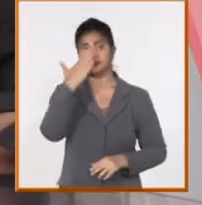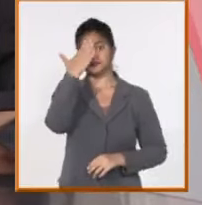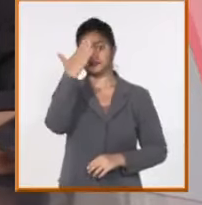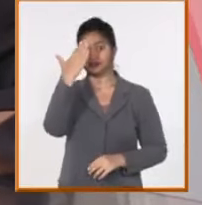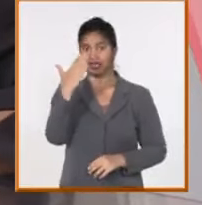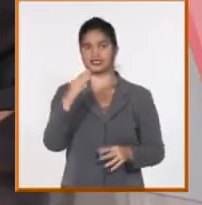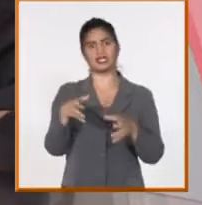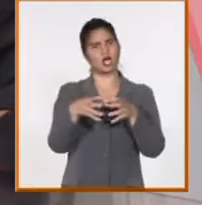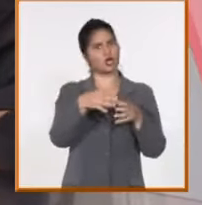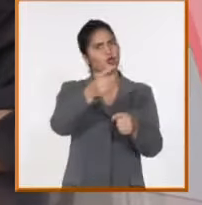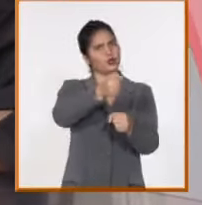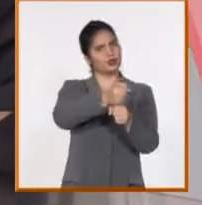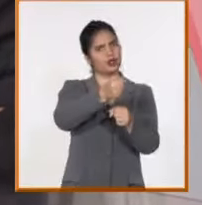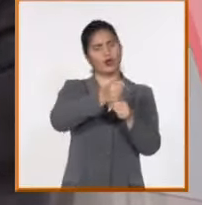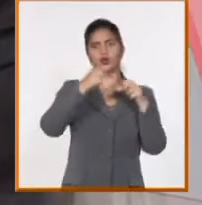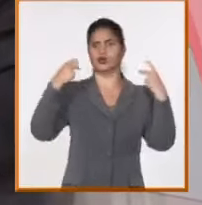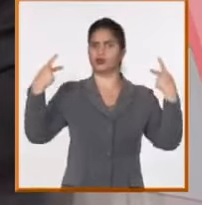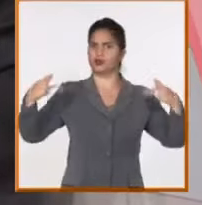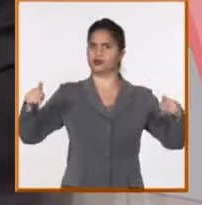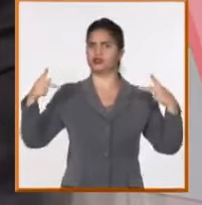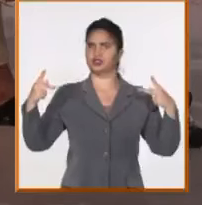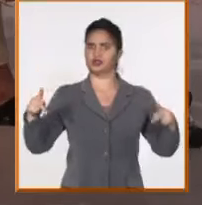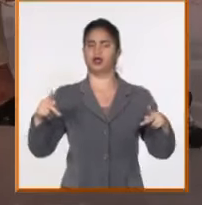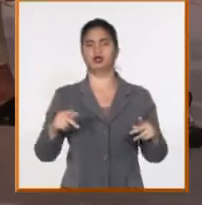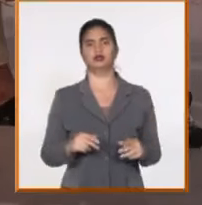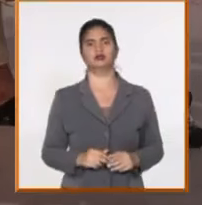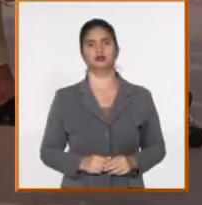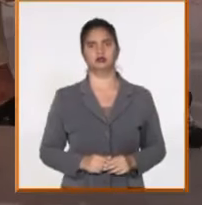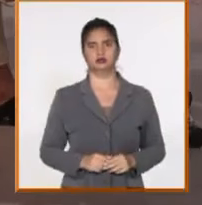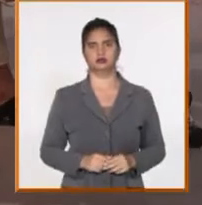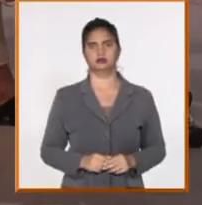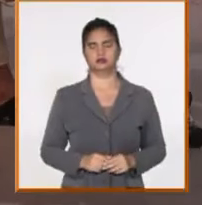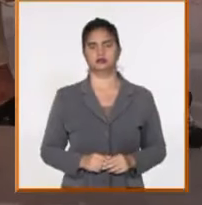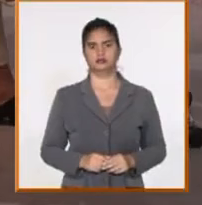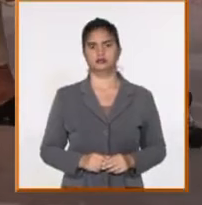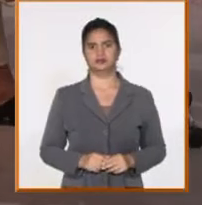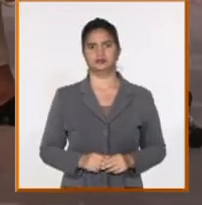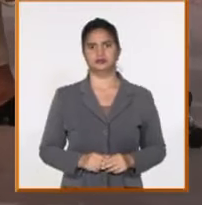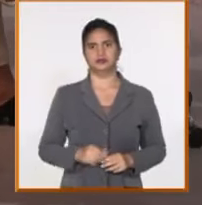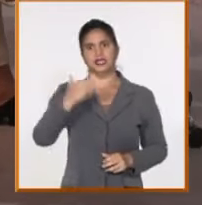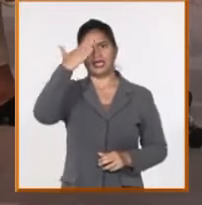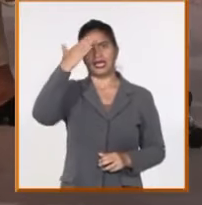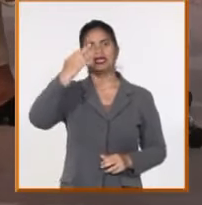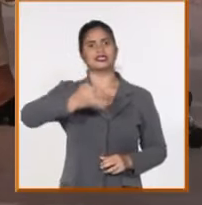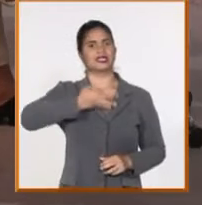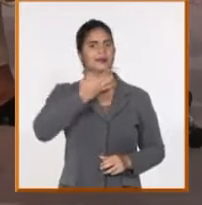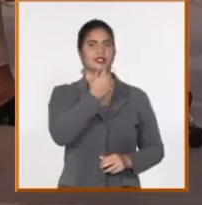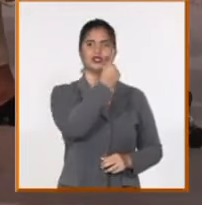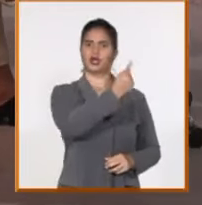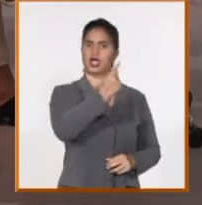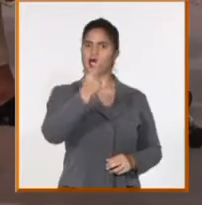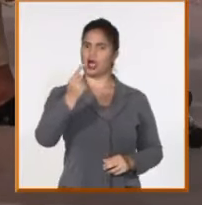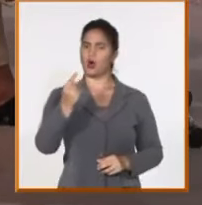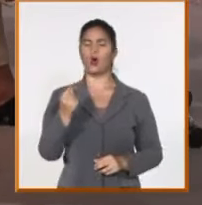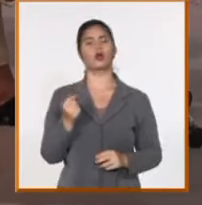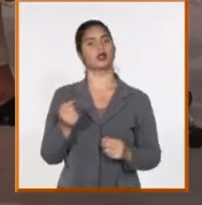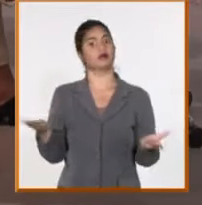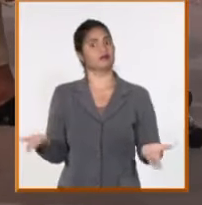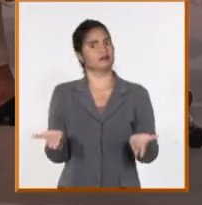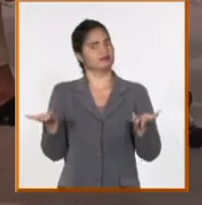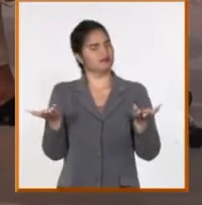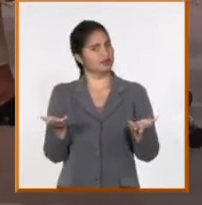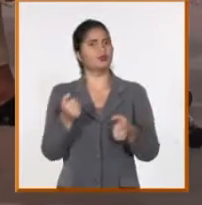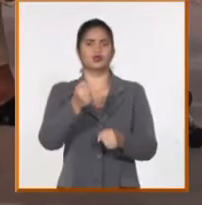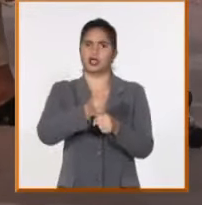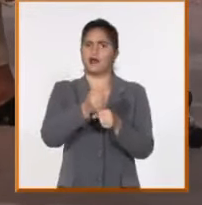del colectivo en el que nos tocó dirigir Bueno pues éxitos a ustedes en esta difícil labor cómo hacerlo en medio de